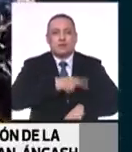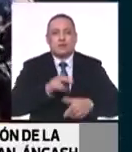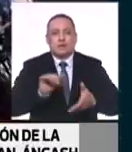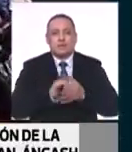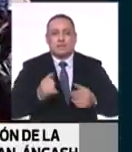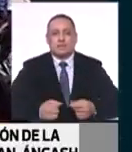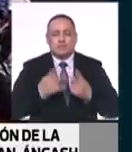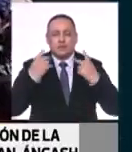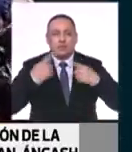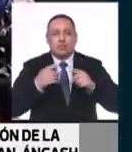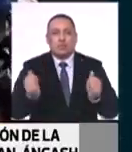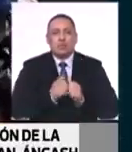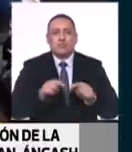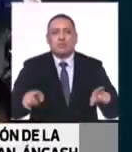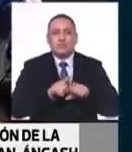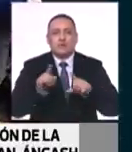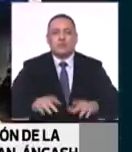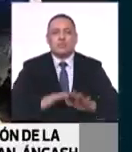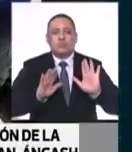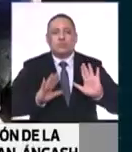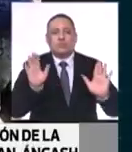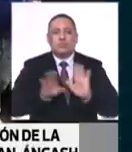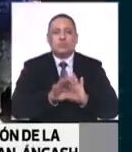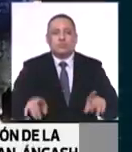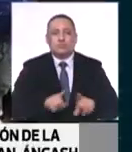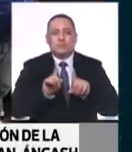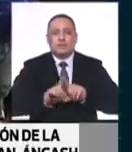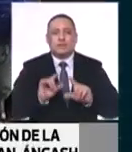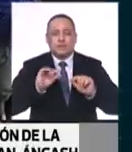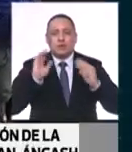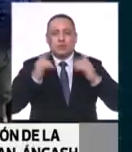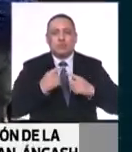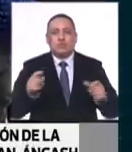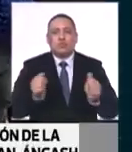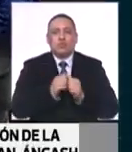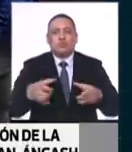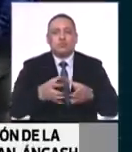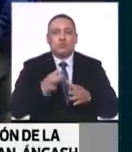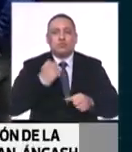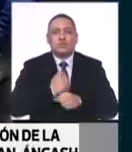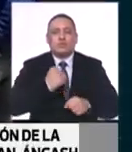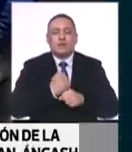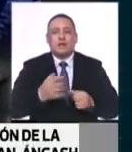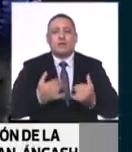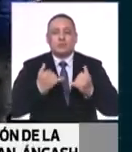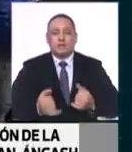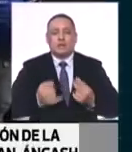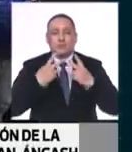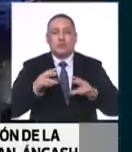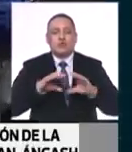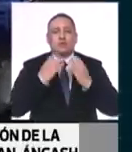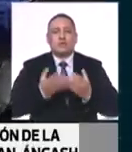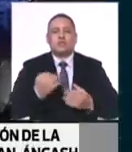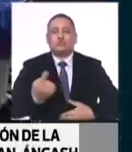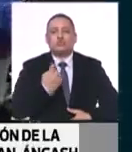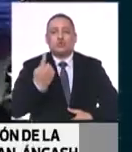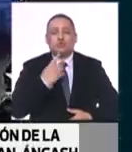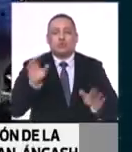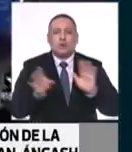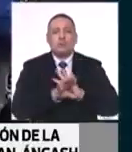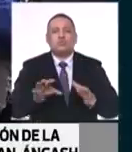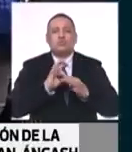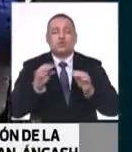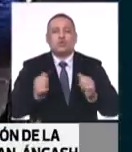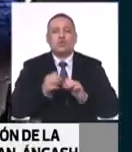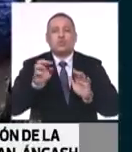al requerimiento, nos vamos a comprometer a ayudarles y a hacer un trabajo en equipo, porque sabemos que ni el alcalde solo, ni el congresista solo. Si nos unimos,